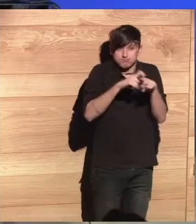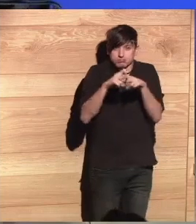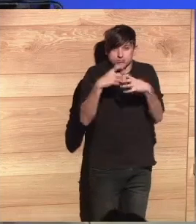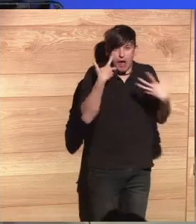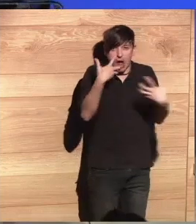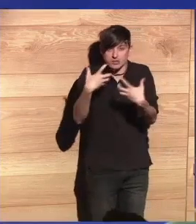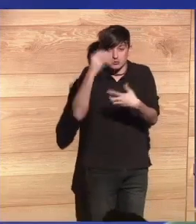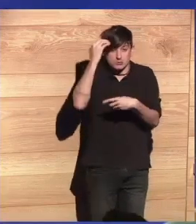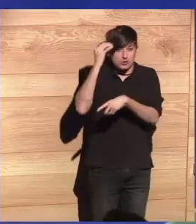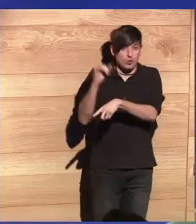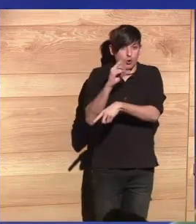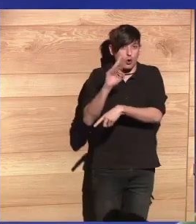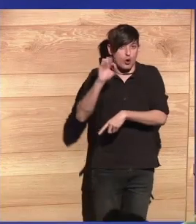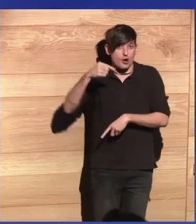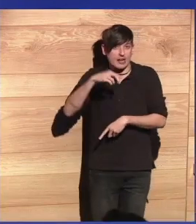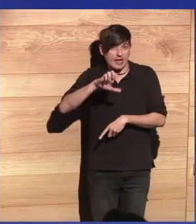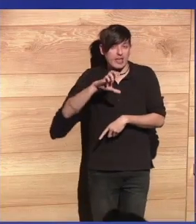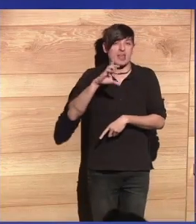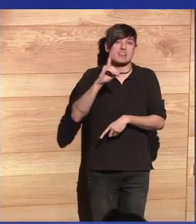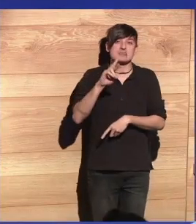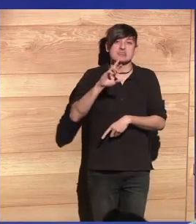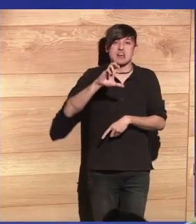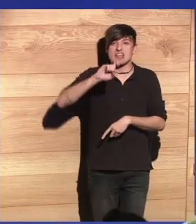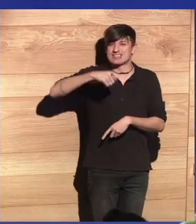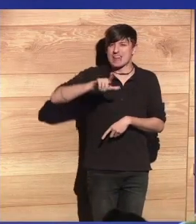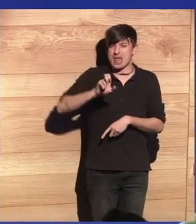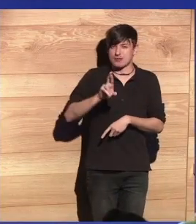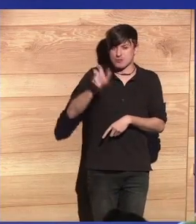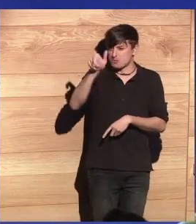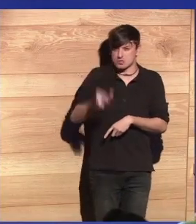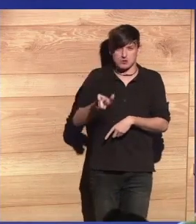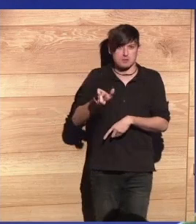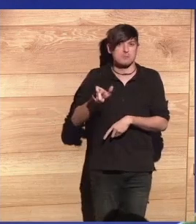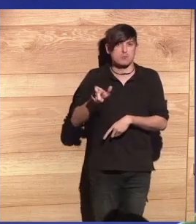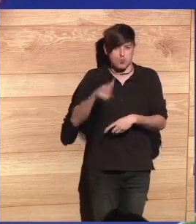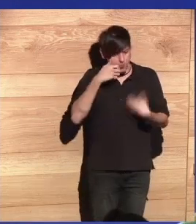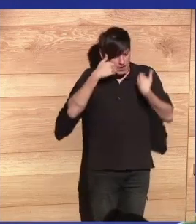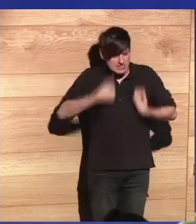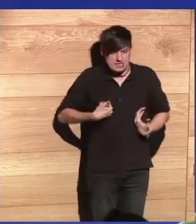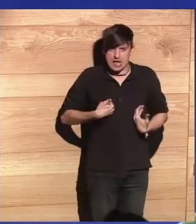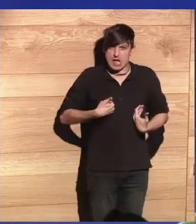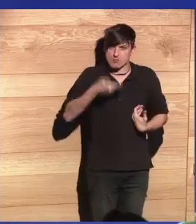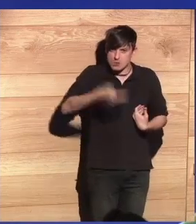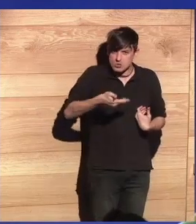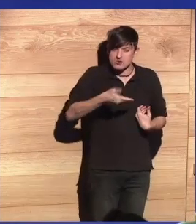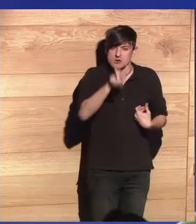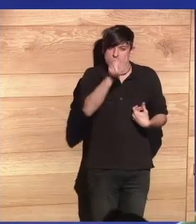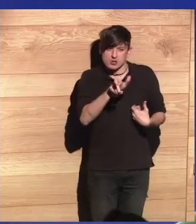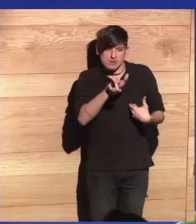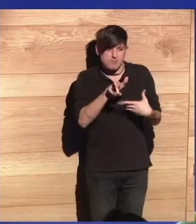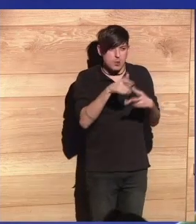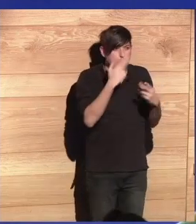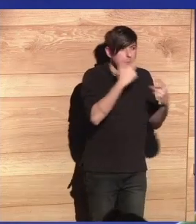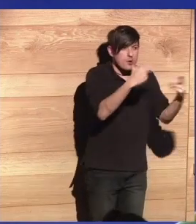pienso que Jorge Drexler es una de esas personas, un gran humanista, una persona que conecta